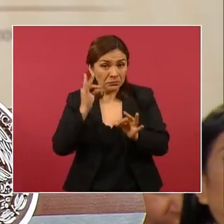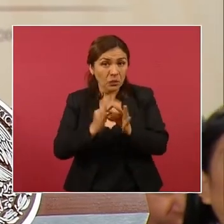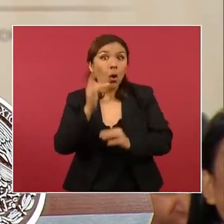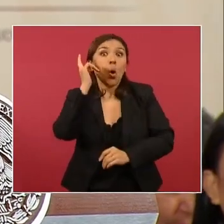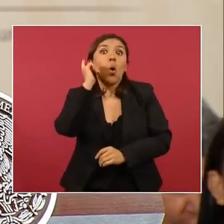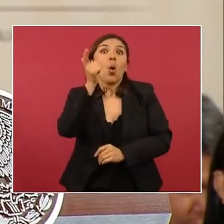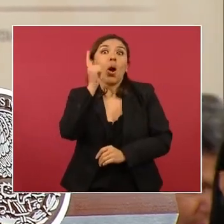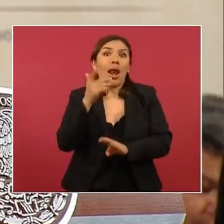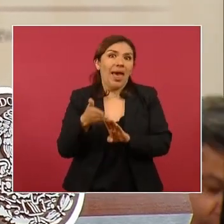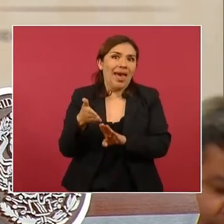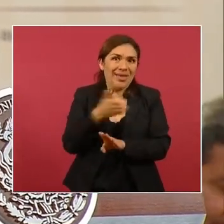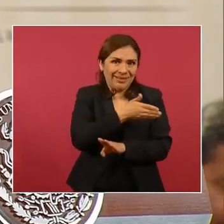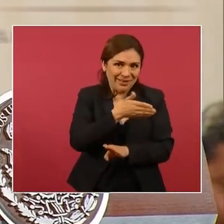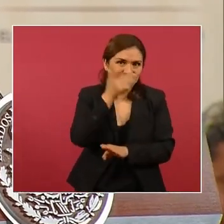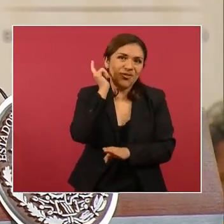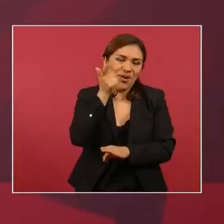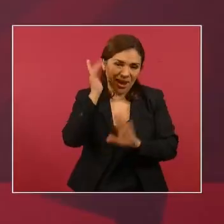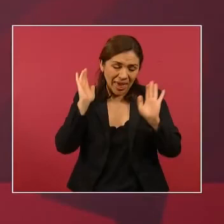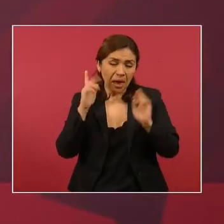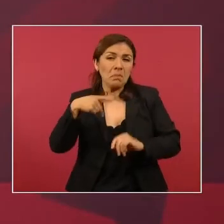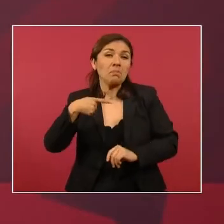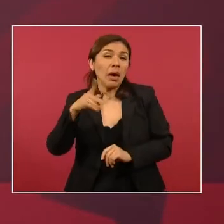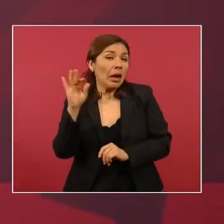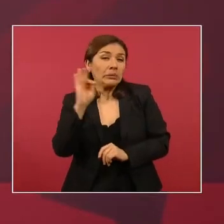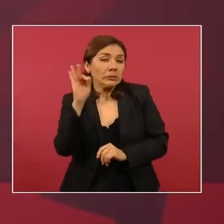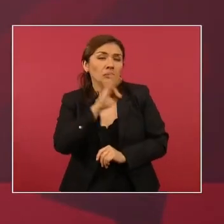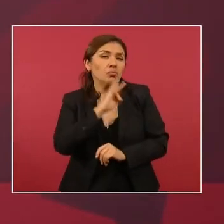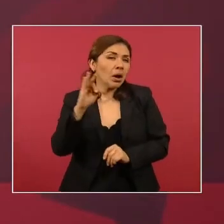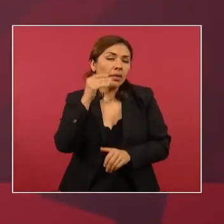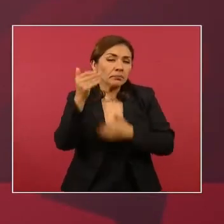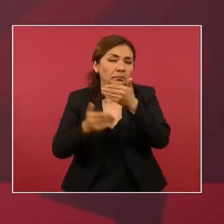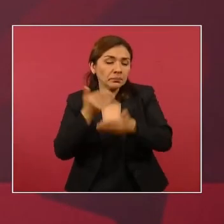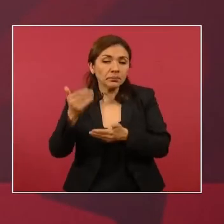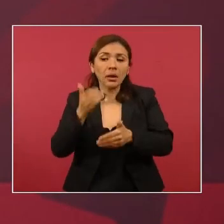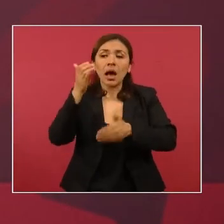ojalá y sea antes, ¿no? Pero es probable que la terminen